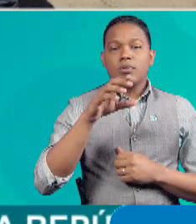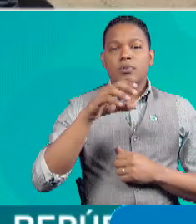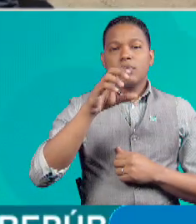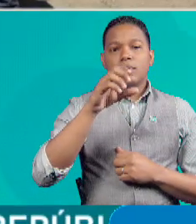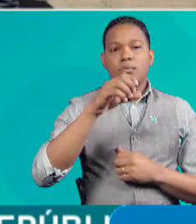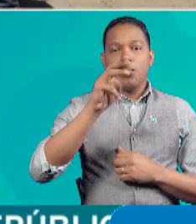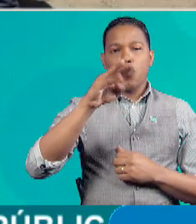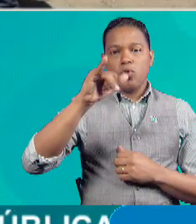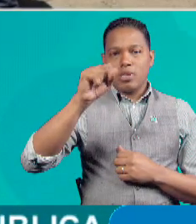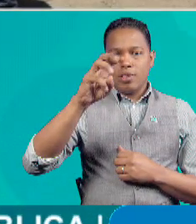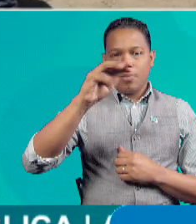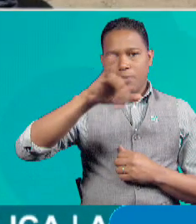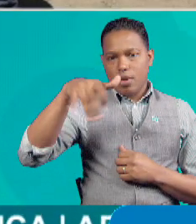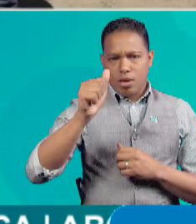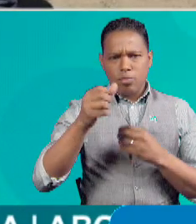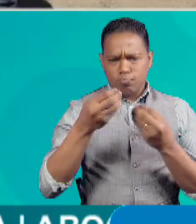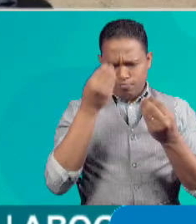Moisés, adelante, buenas tardes.